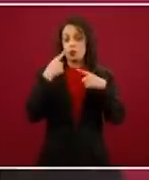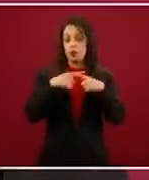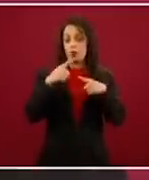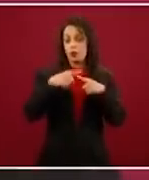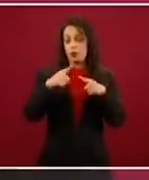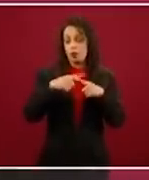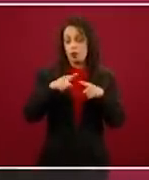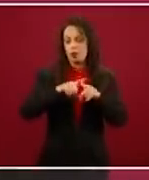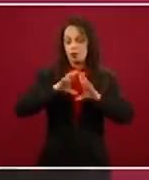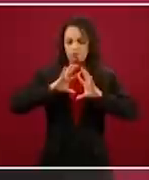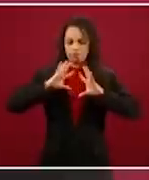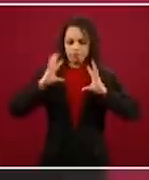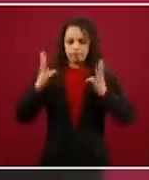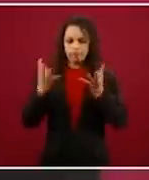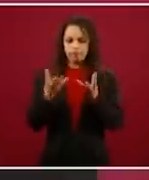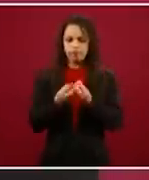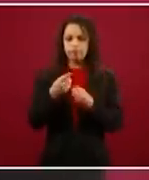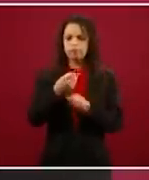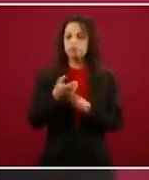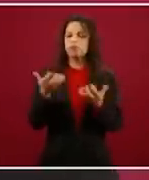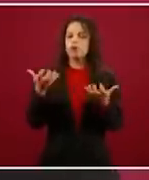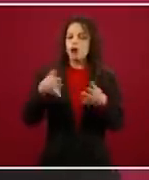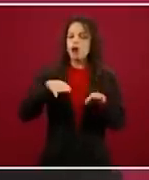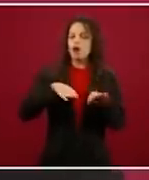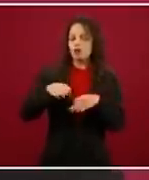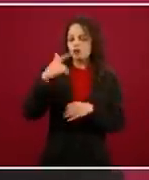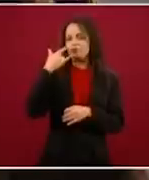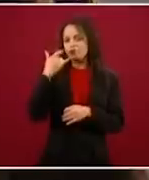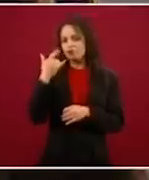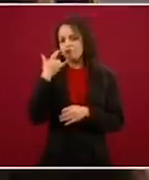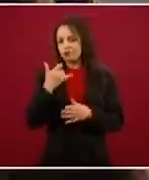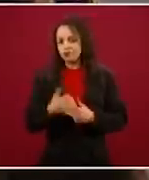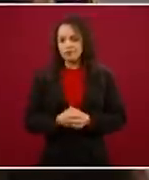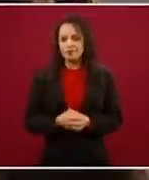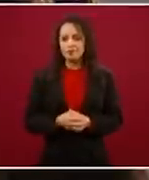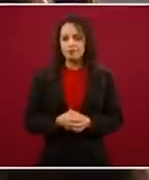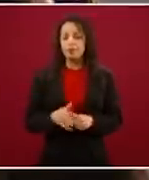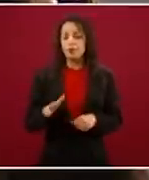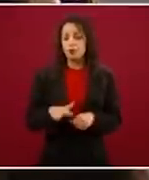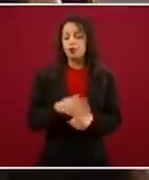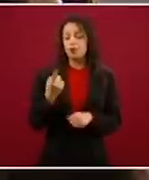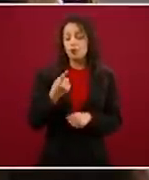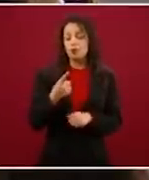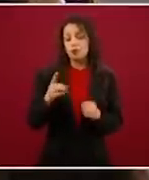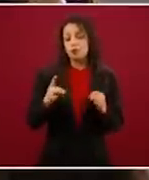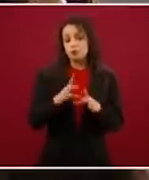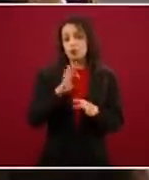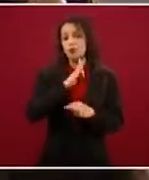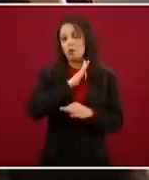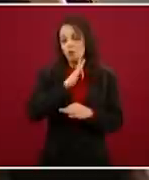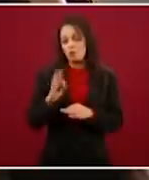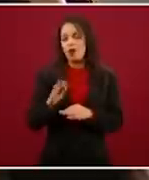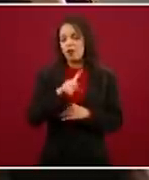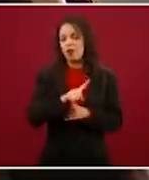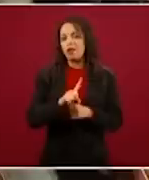está haciendo, porque a lo mejor también es un problema de comunicación